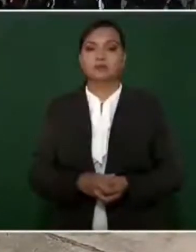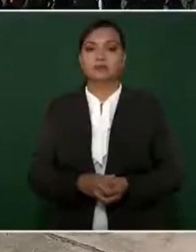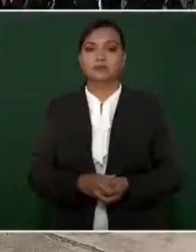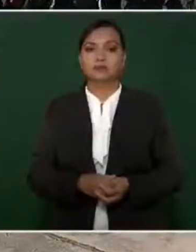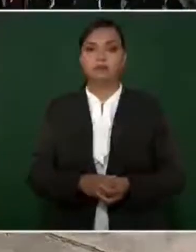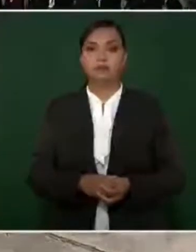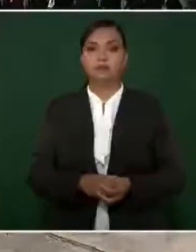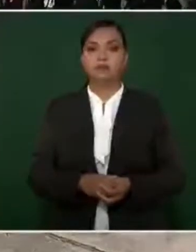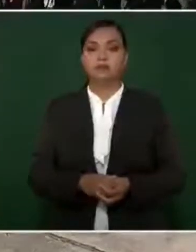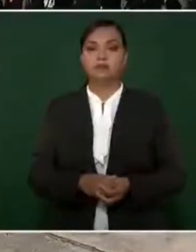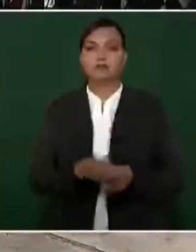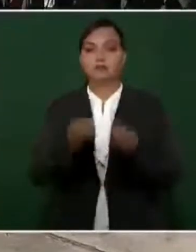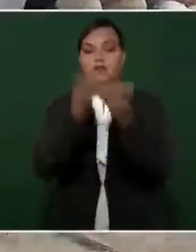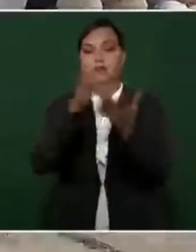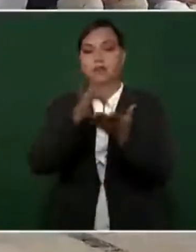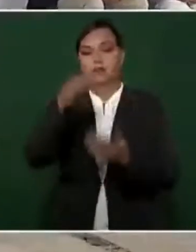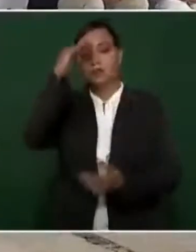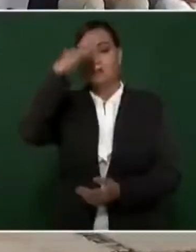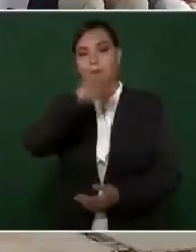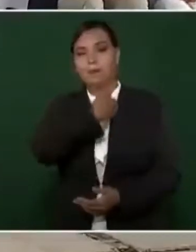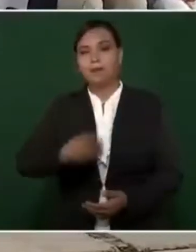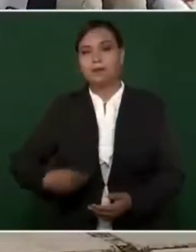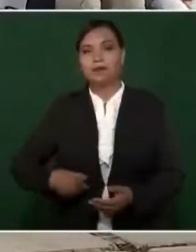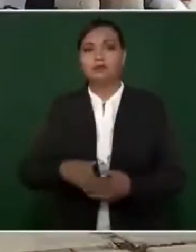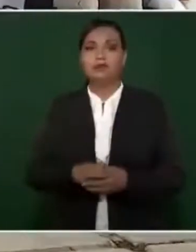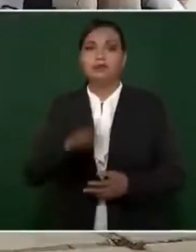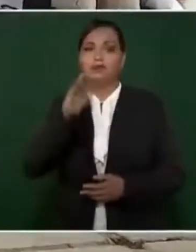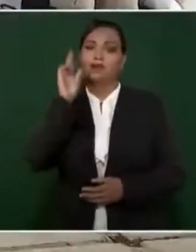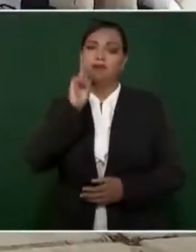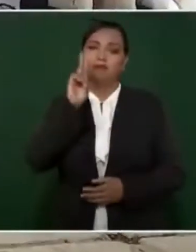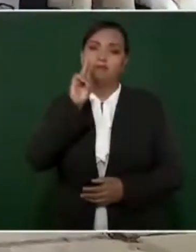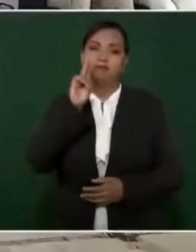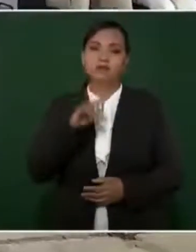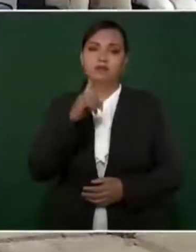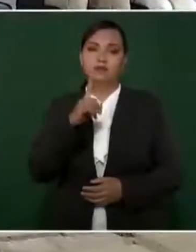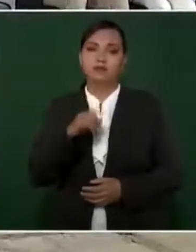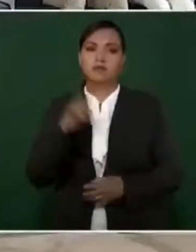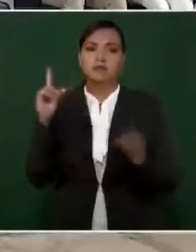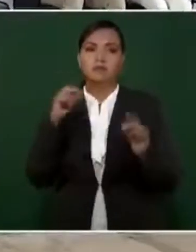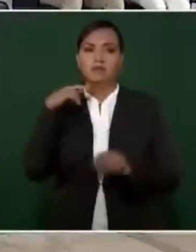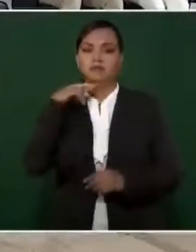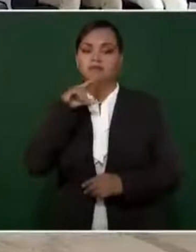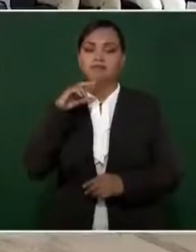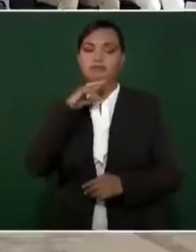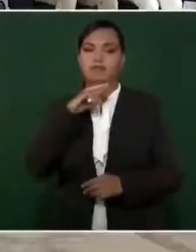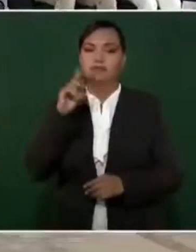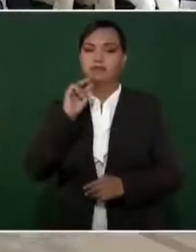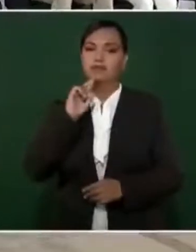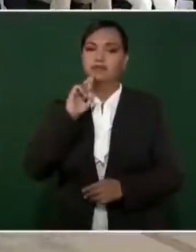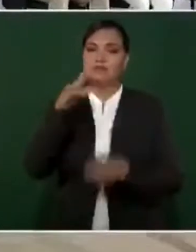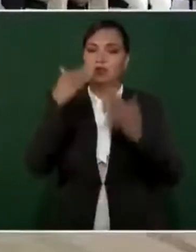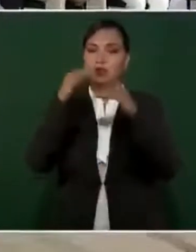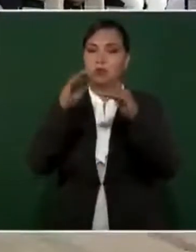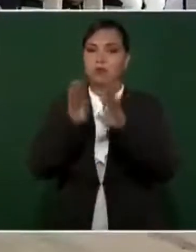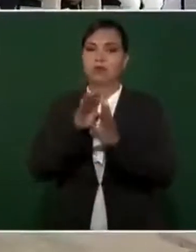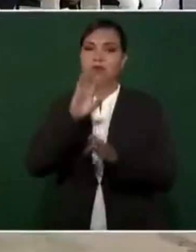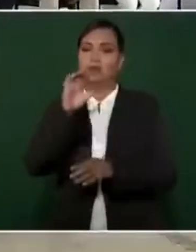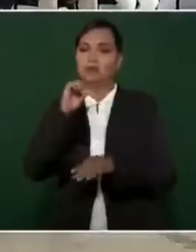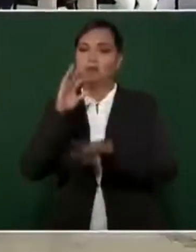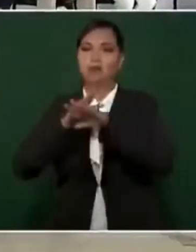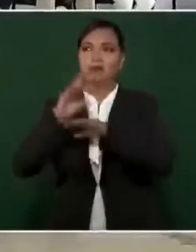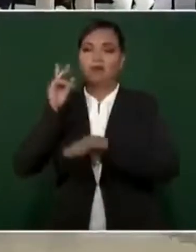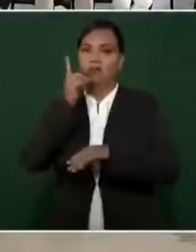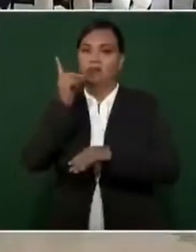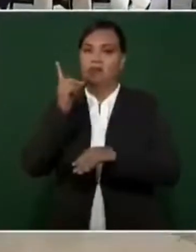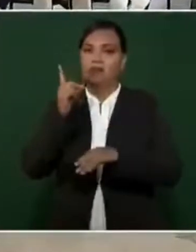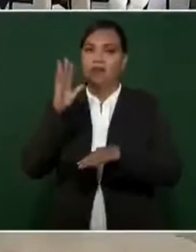Muchas gracias, señor presidente. Pues quizá nomás una breve respuesta de los ecos que todavía resuenan por ahí